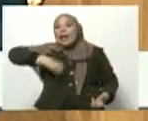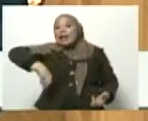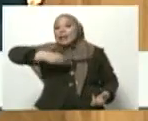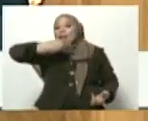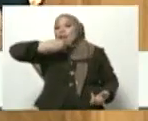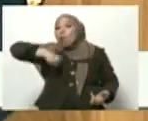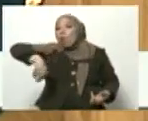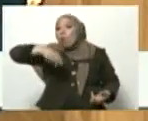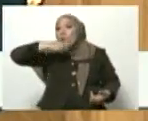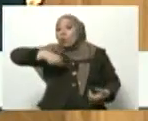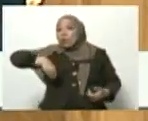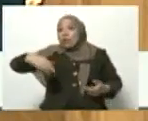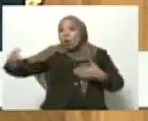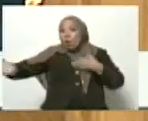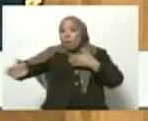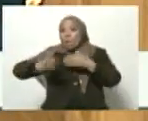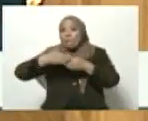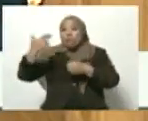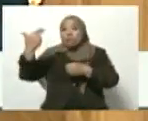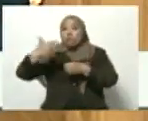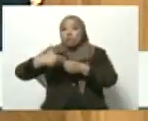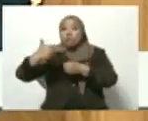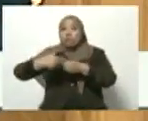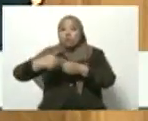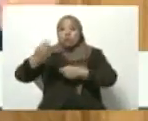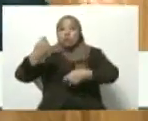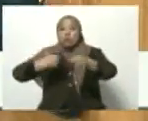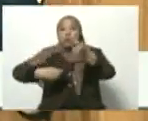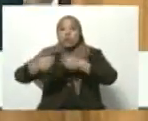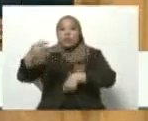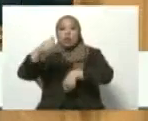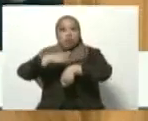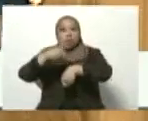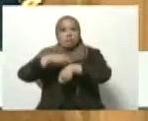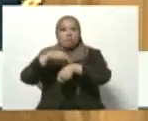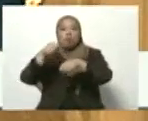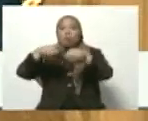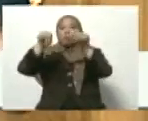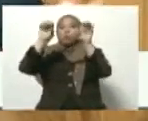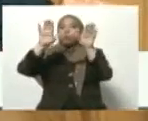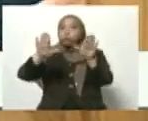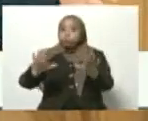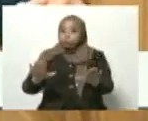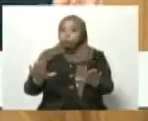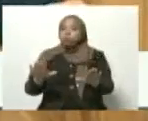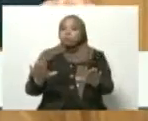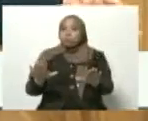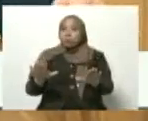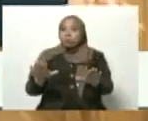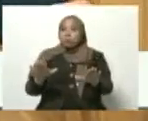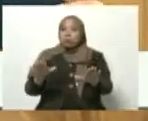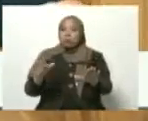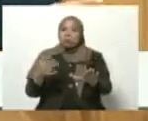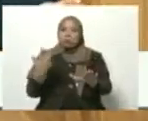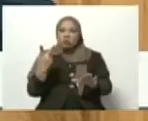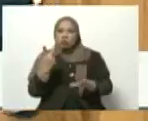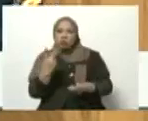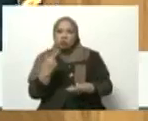del mercado mundial. Pararon la venta de petróleo por cierto tiempo. El precio del petróleo se disparó como de dos, que tenía